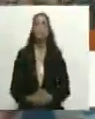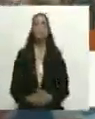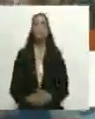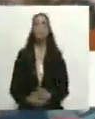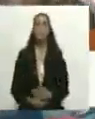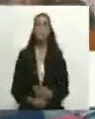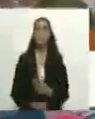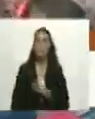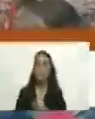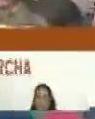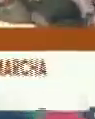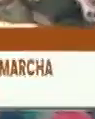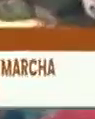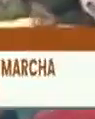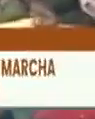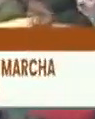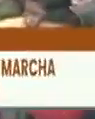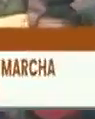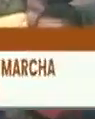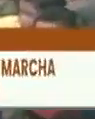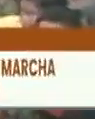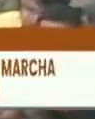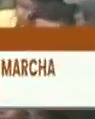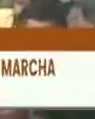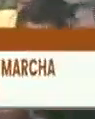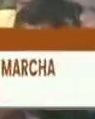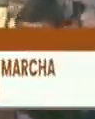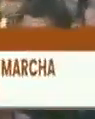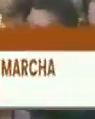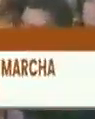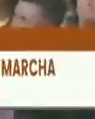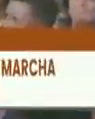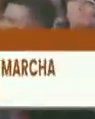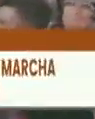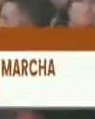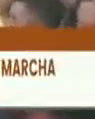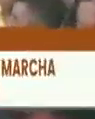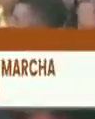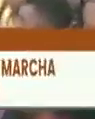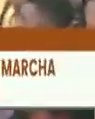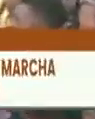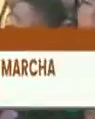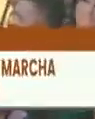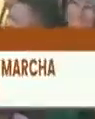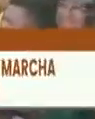Eran palabras de Diosdado Cabello, primer vicepresidente del Partido Socialista Unido de Venezuela.